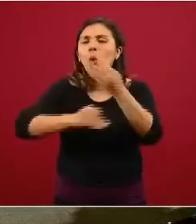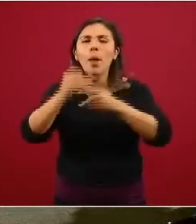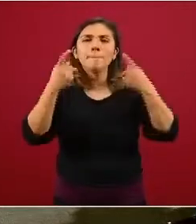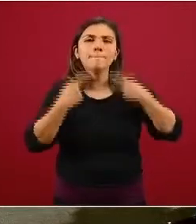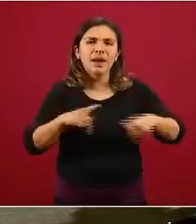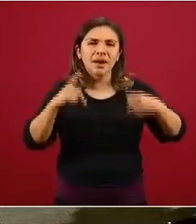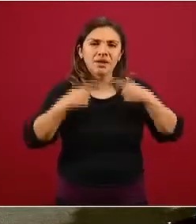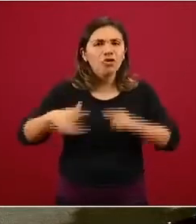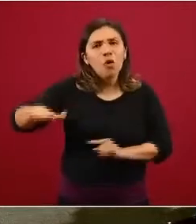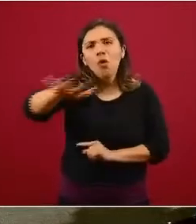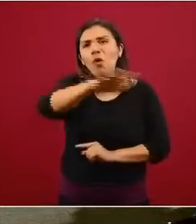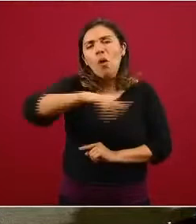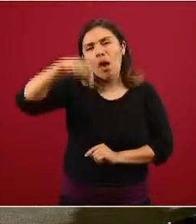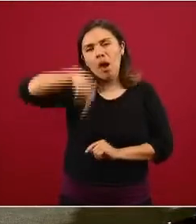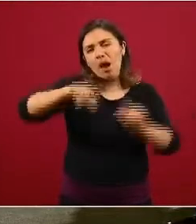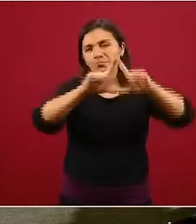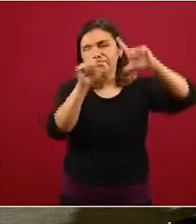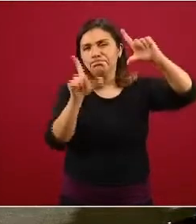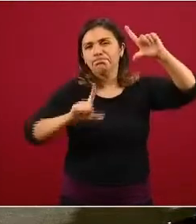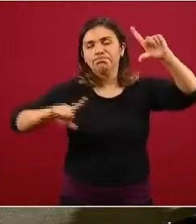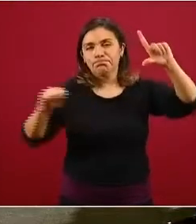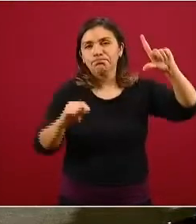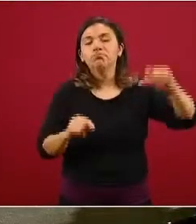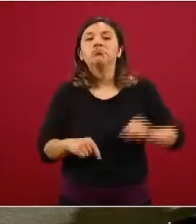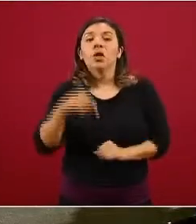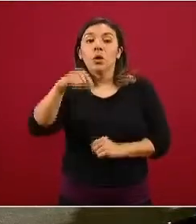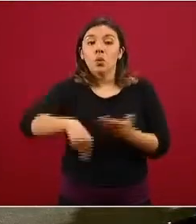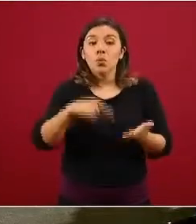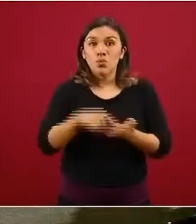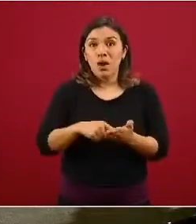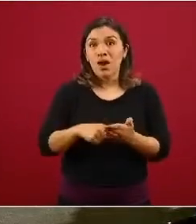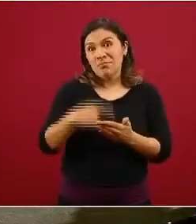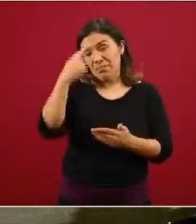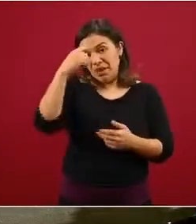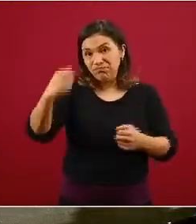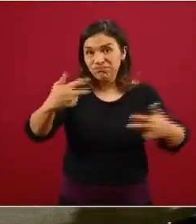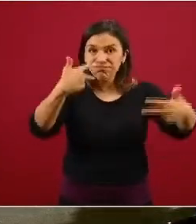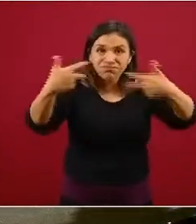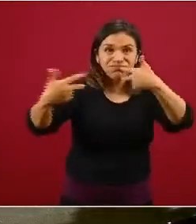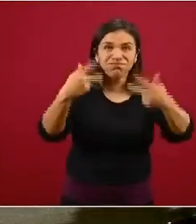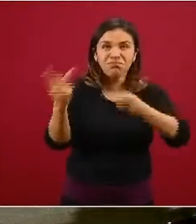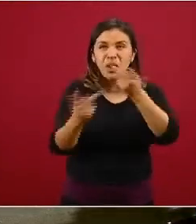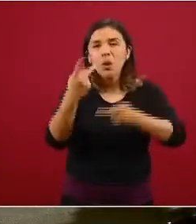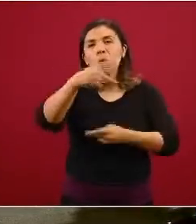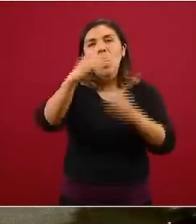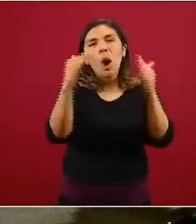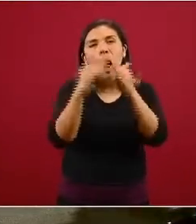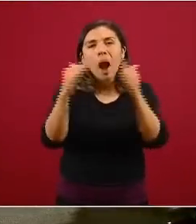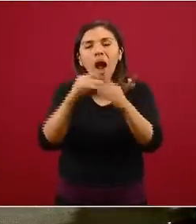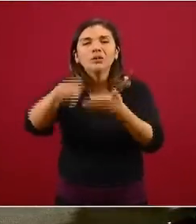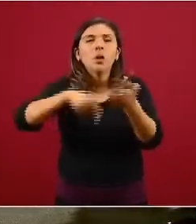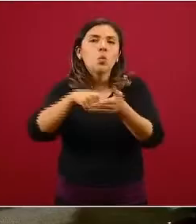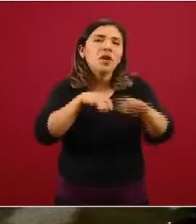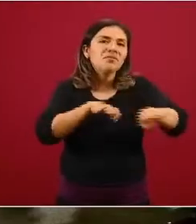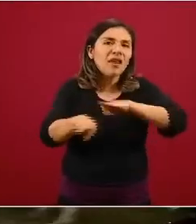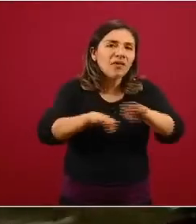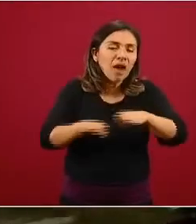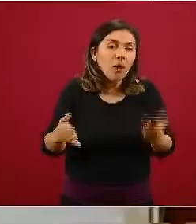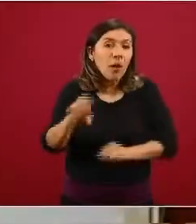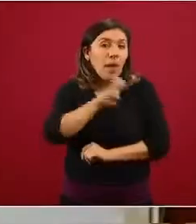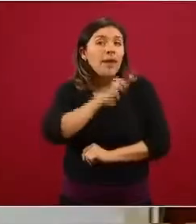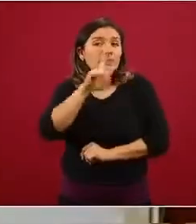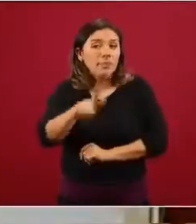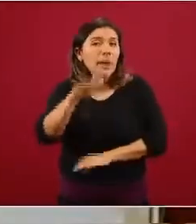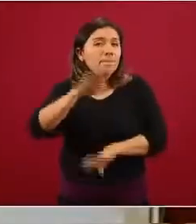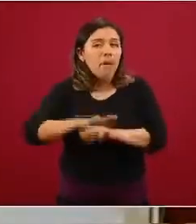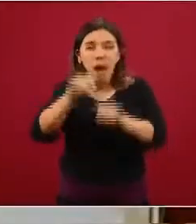con ciudadanos y con ciudadanas en toda la República, aquí en la sala de prensa, en sus viviendas, en sus centros de trabajo. En especial,